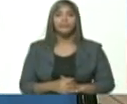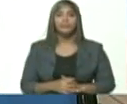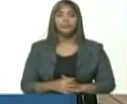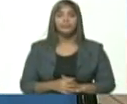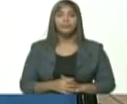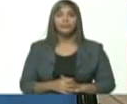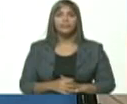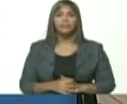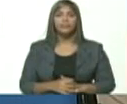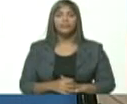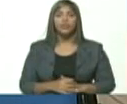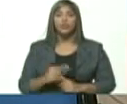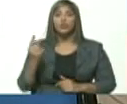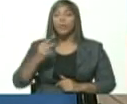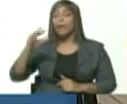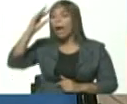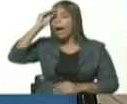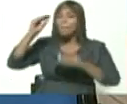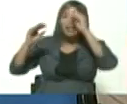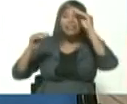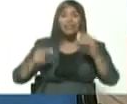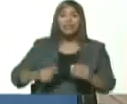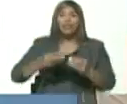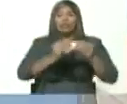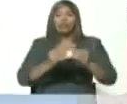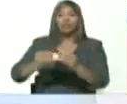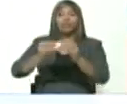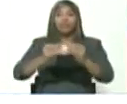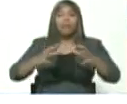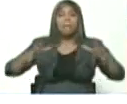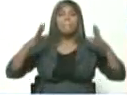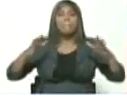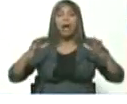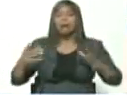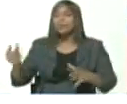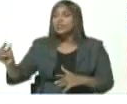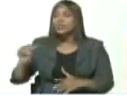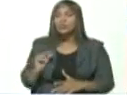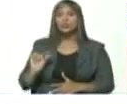No solo que aprendimos a hacer más con poco, más con menos,